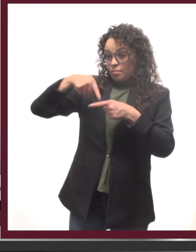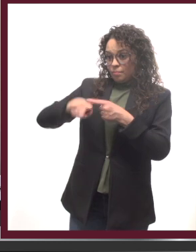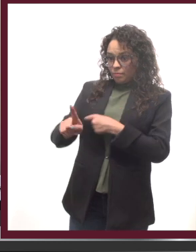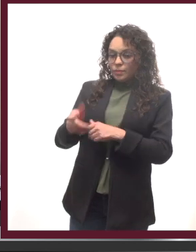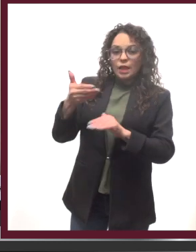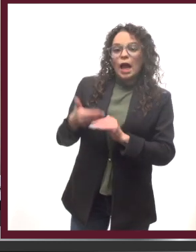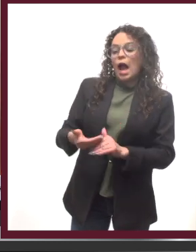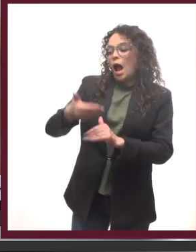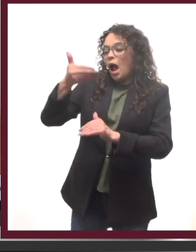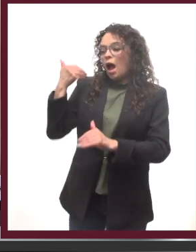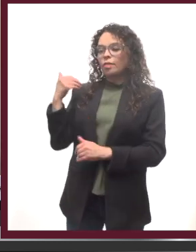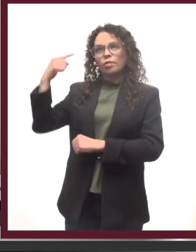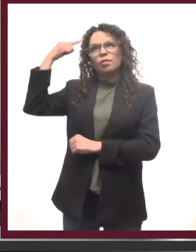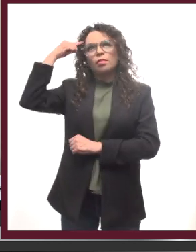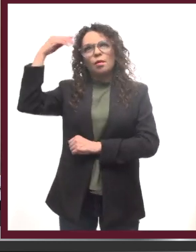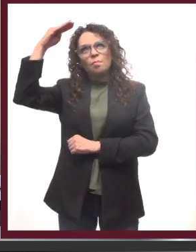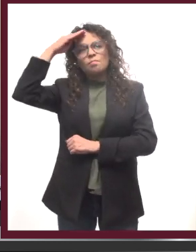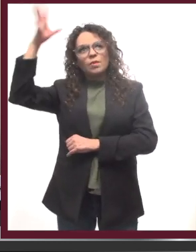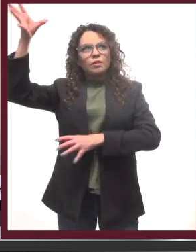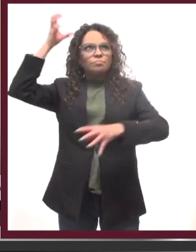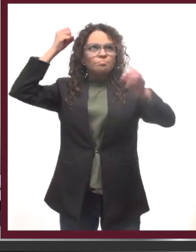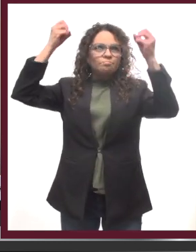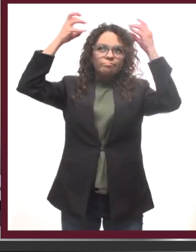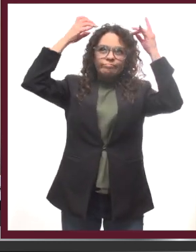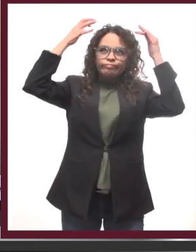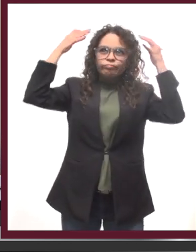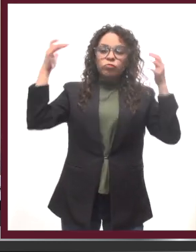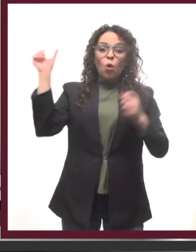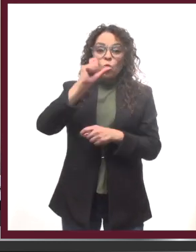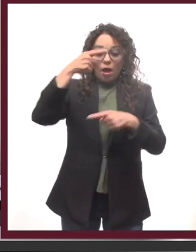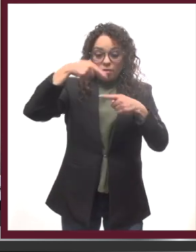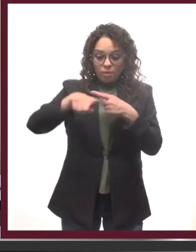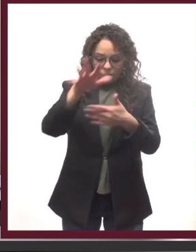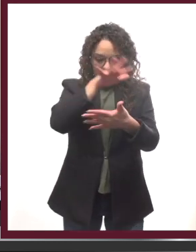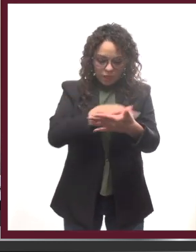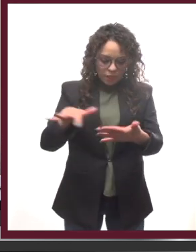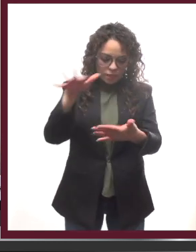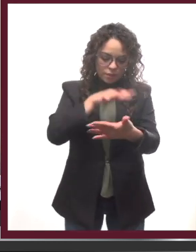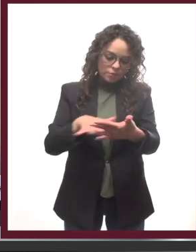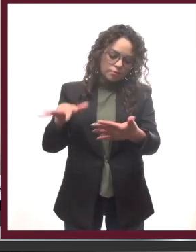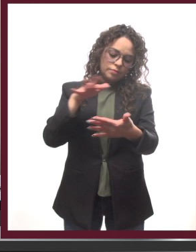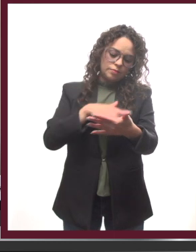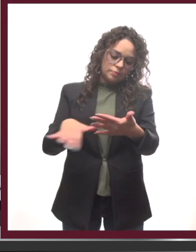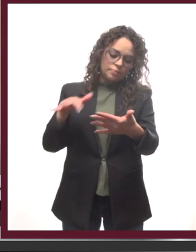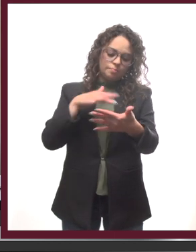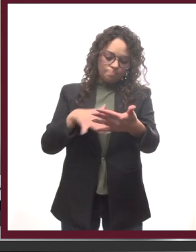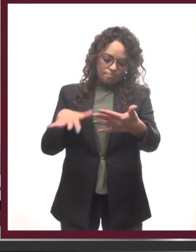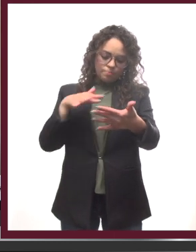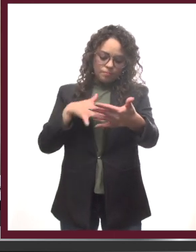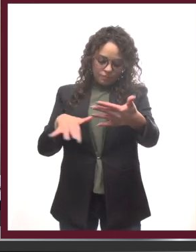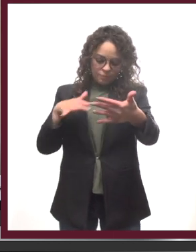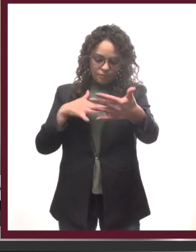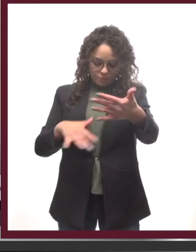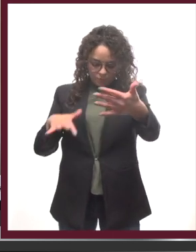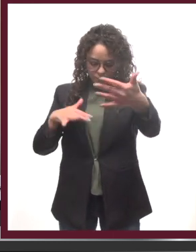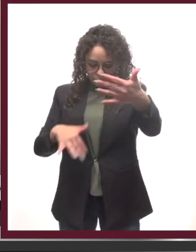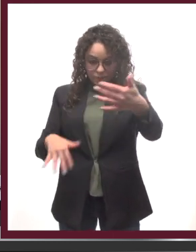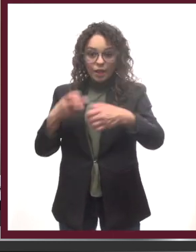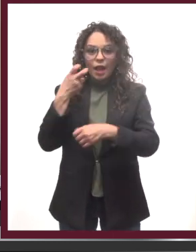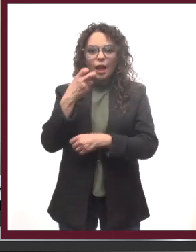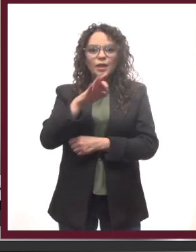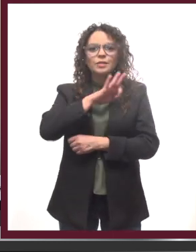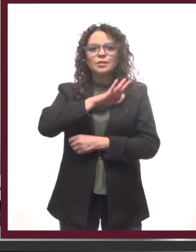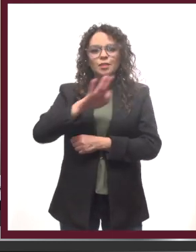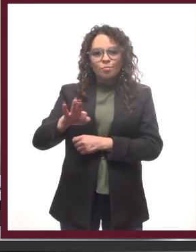piensas como lo preconcibes, desde el momento que lees el guión, pensando justamente cómo